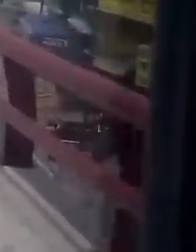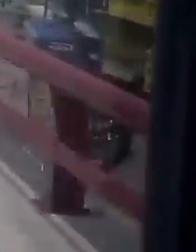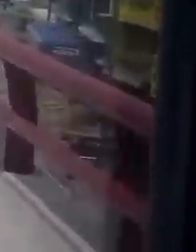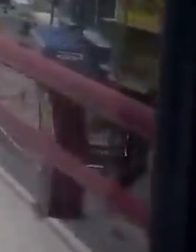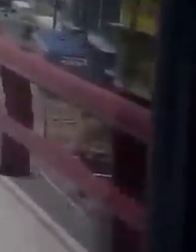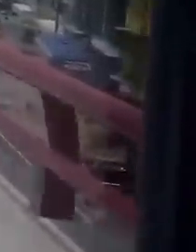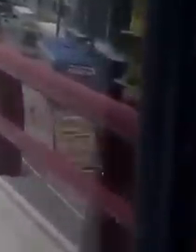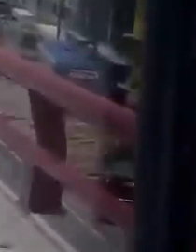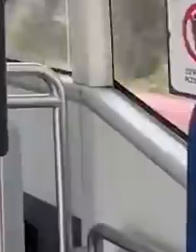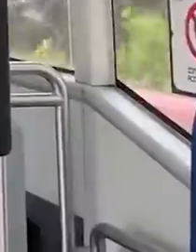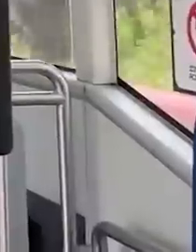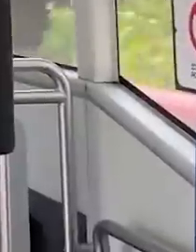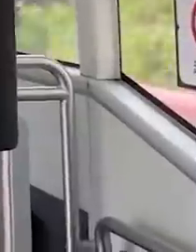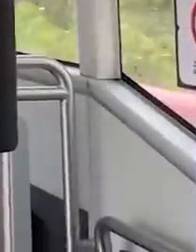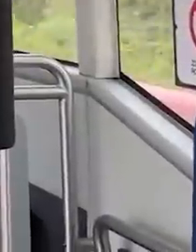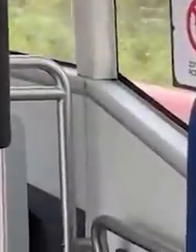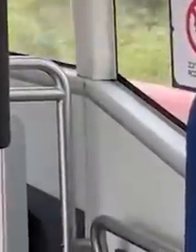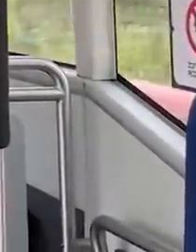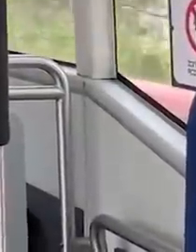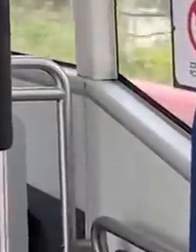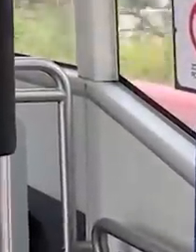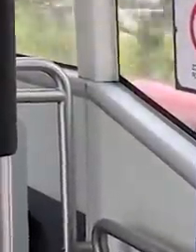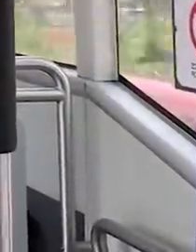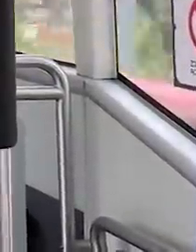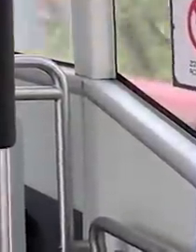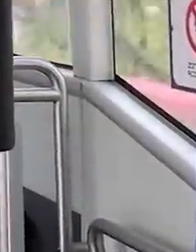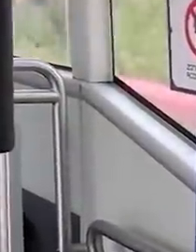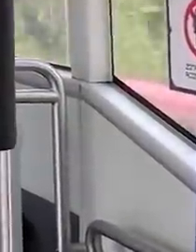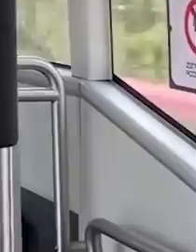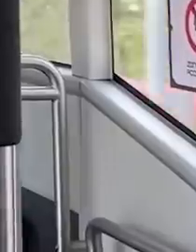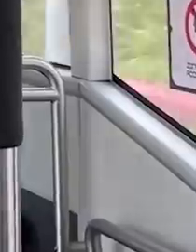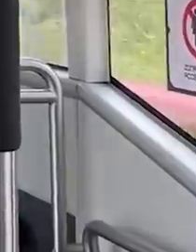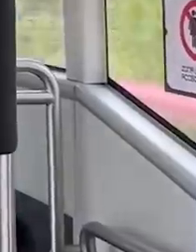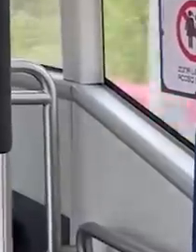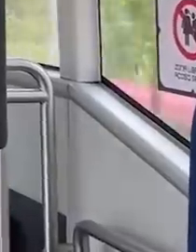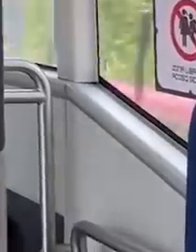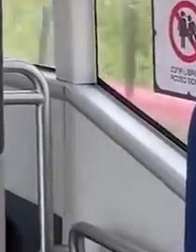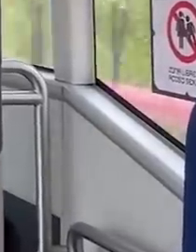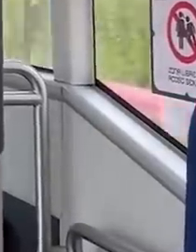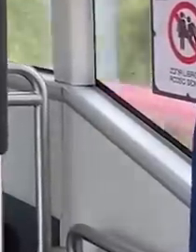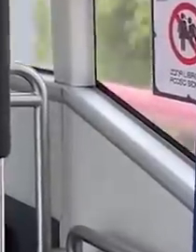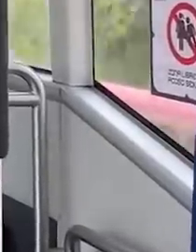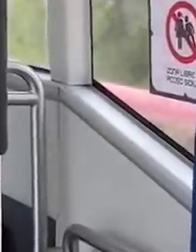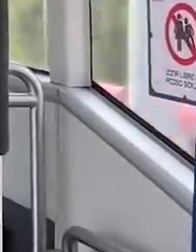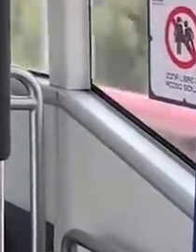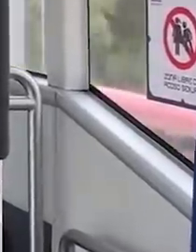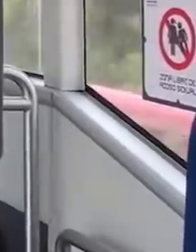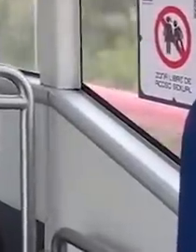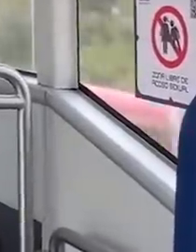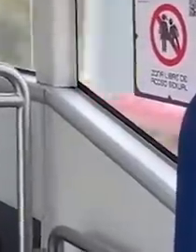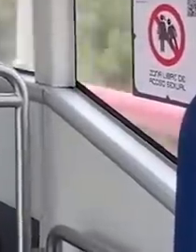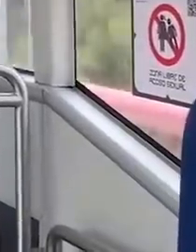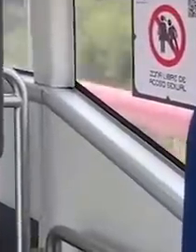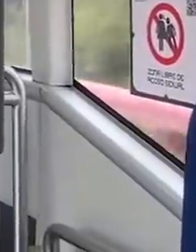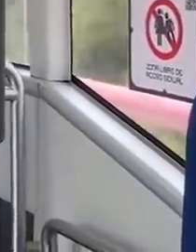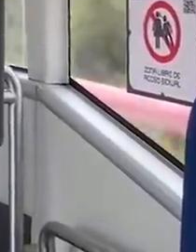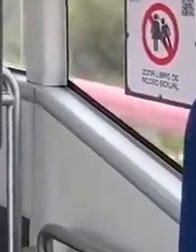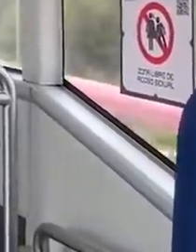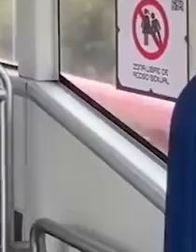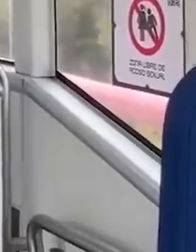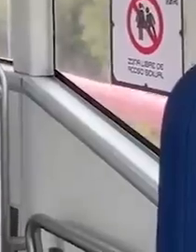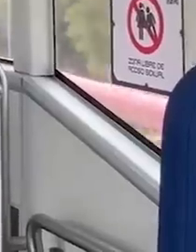Libertad, hasta Constitución de 1917. El día de hoy, con la jefa de gobierno, con la alcaldesa de